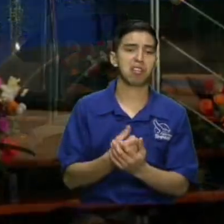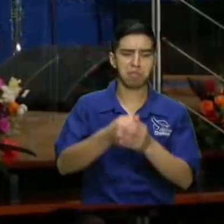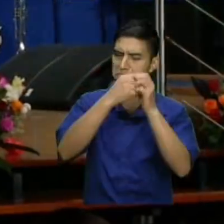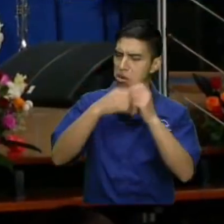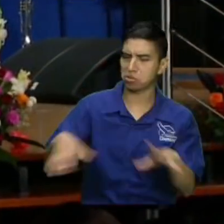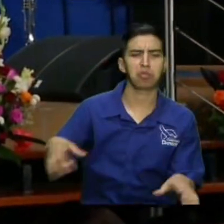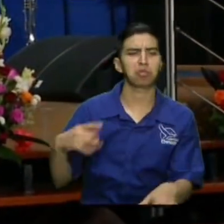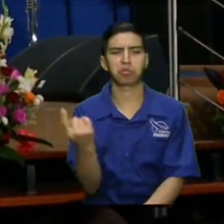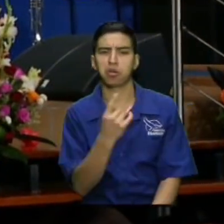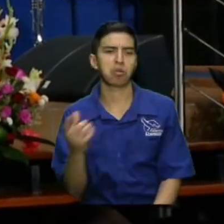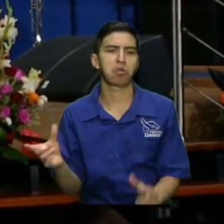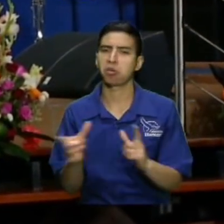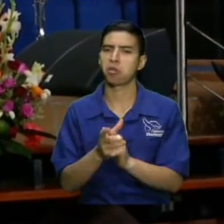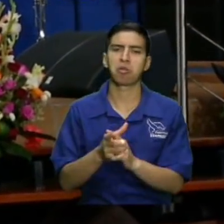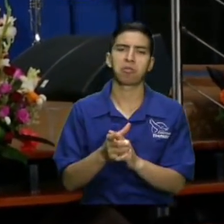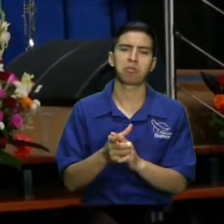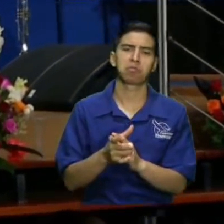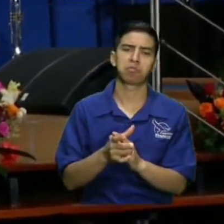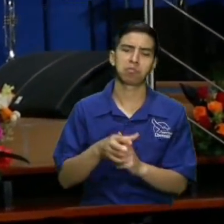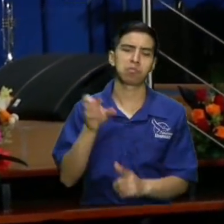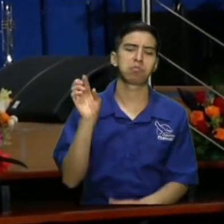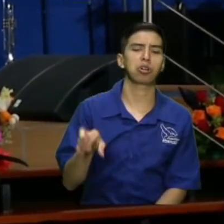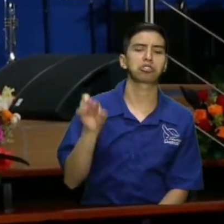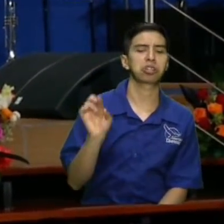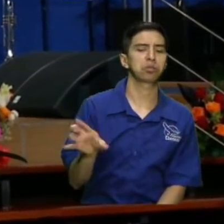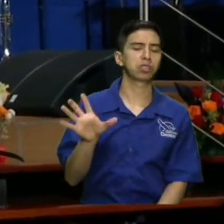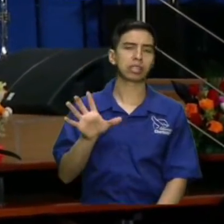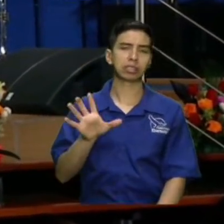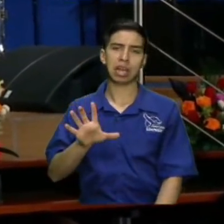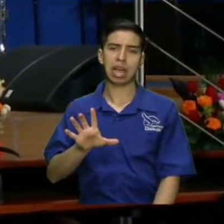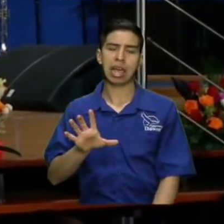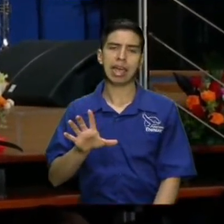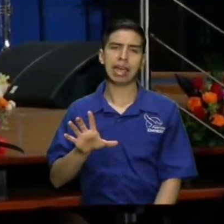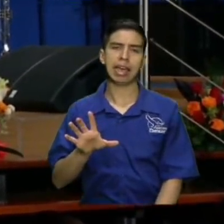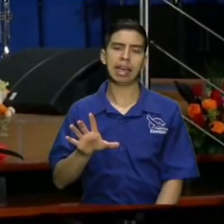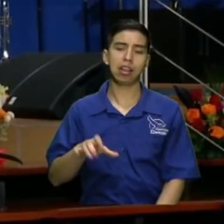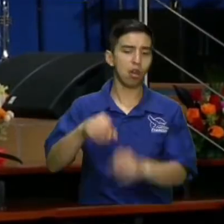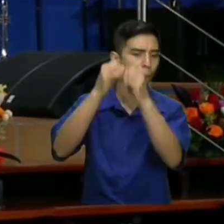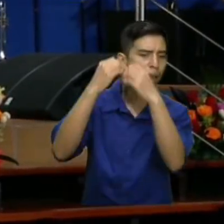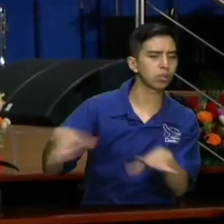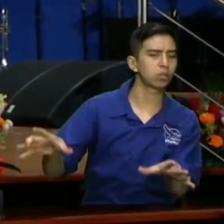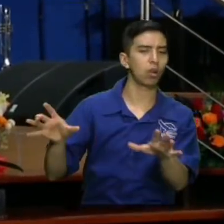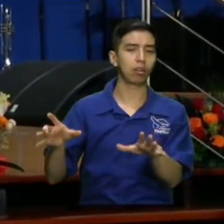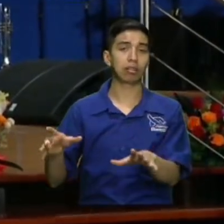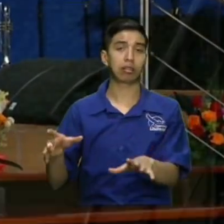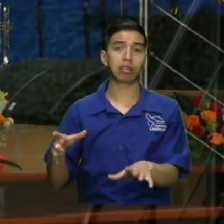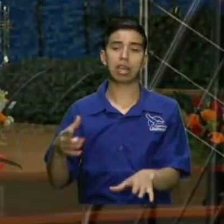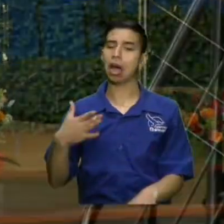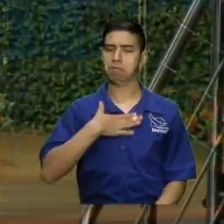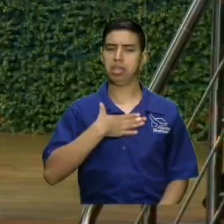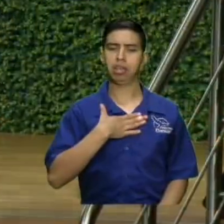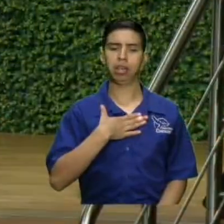Con prostitutas, en burdeles, lo despilfarró. A mí nunca me has dado nada.